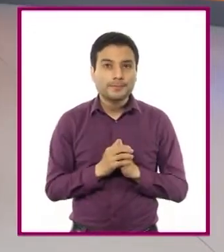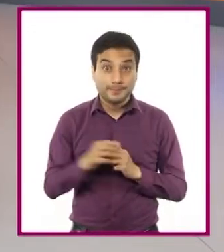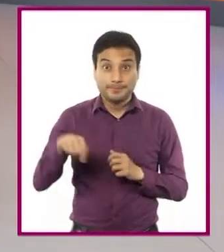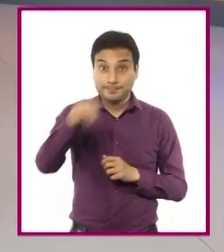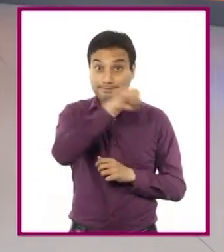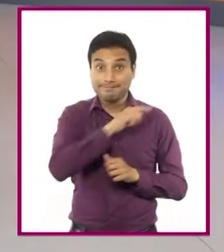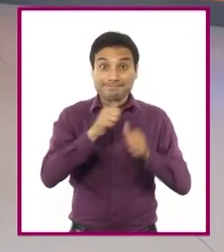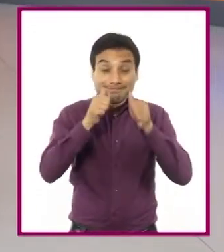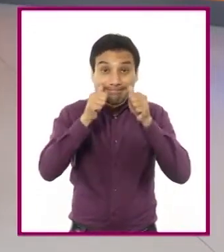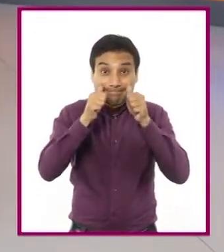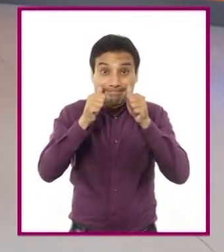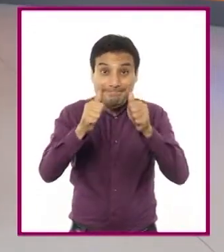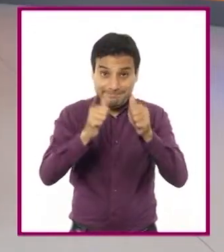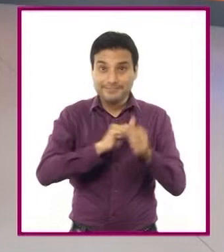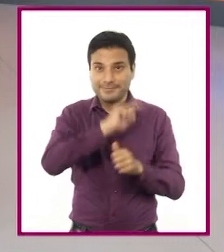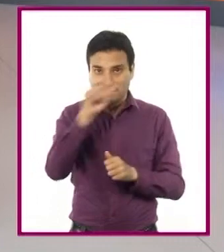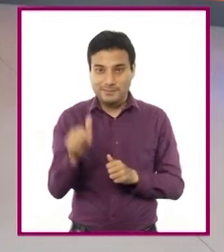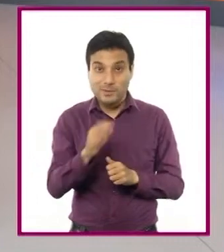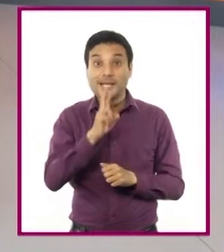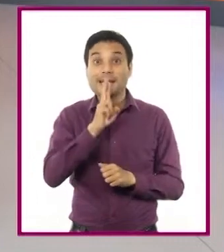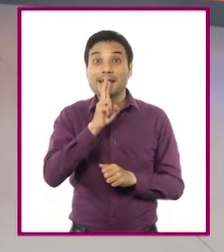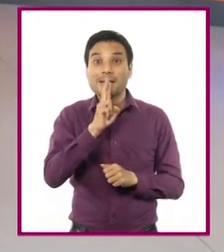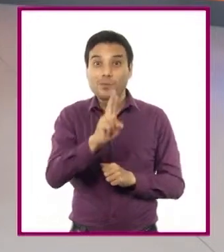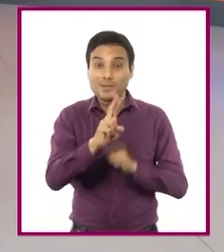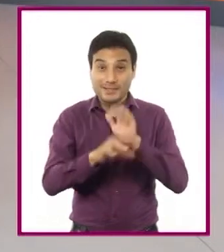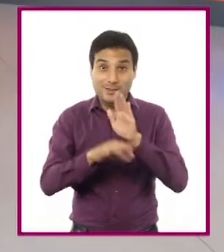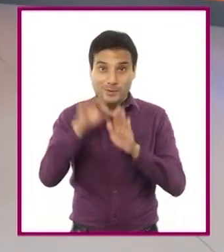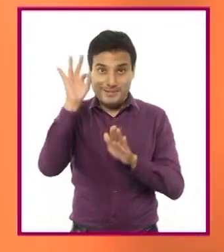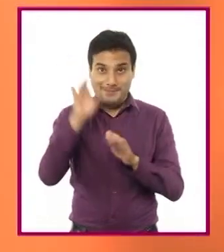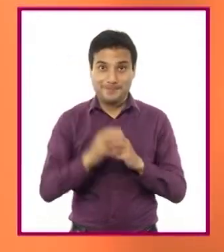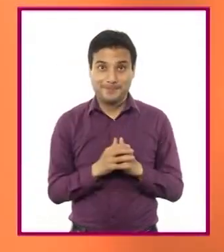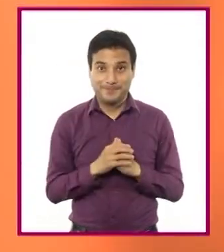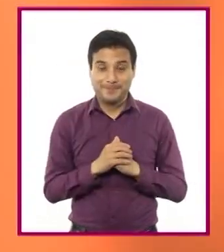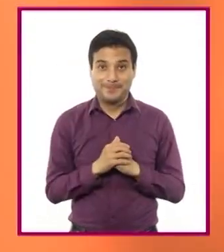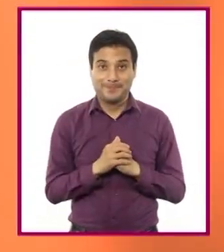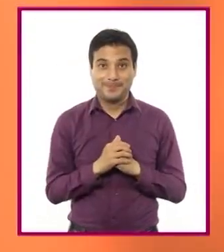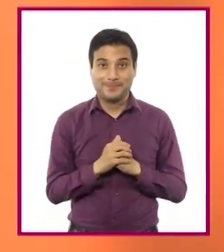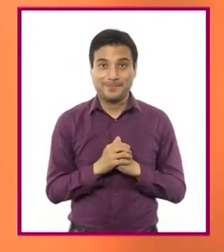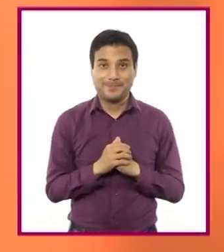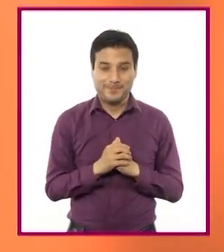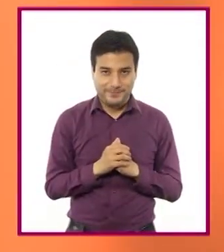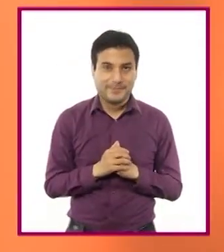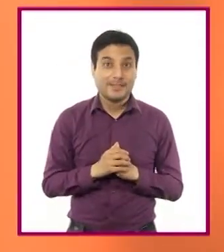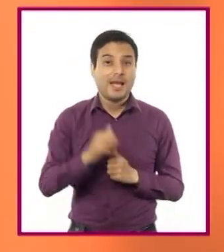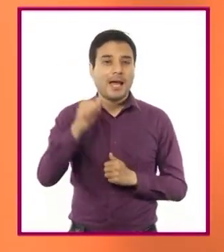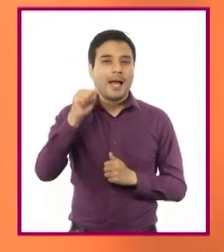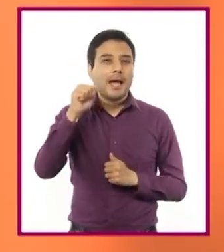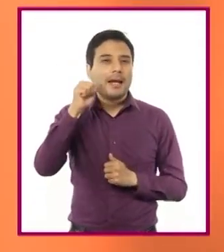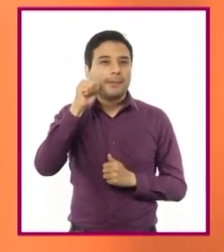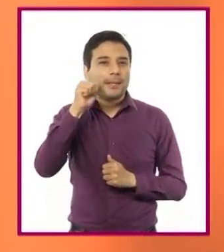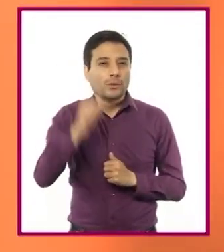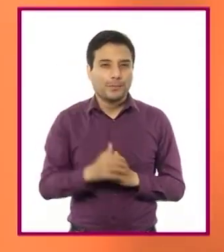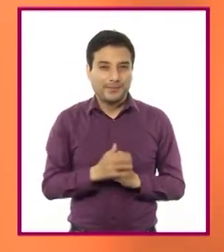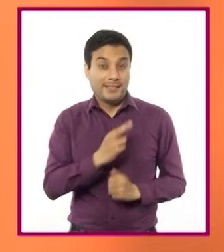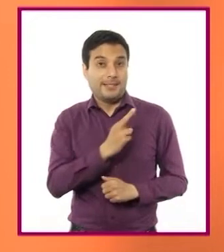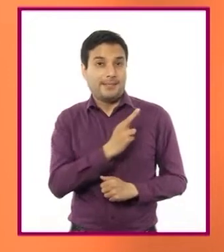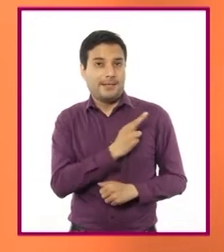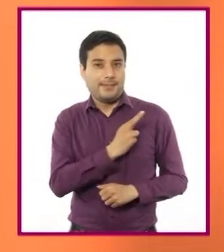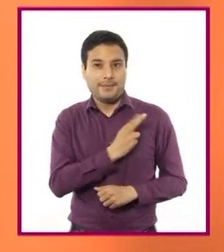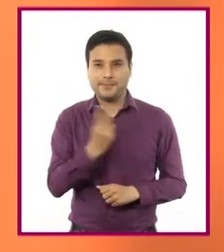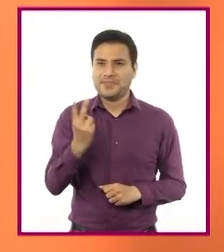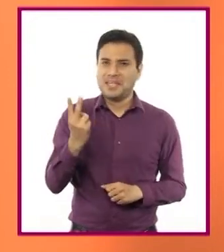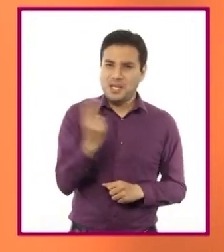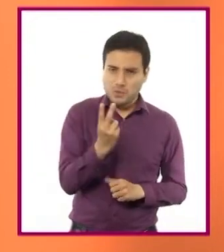atentos para encontrar las medidas de dispersión correctas. Armando y Rafael lanzan dardos sobre una